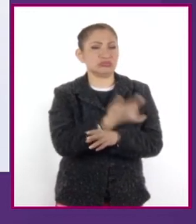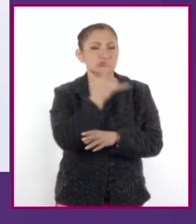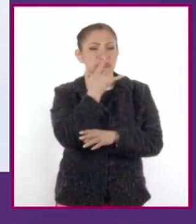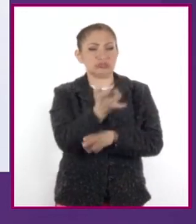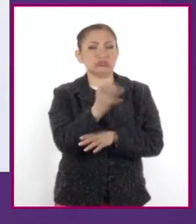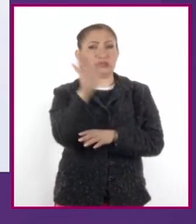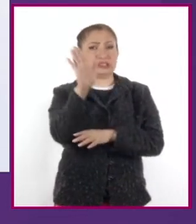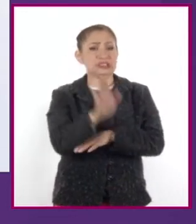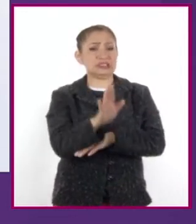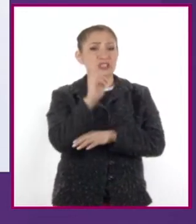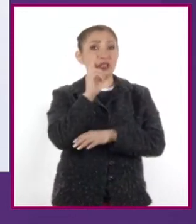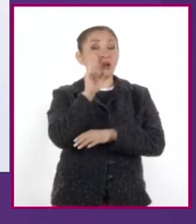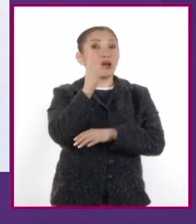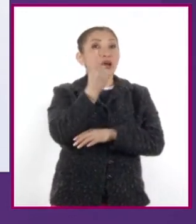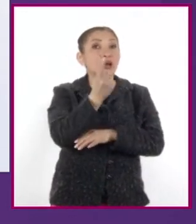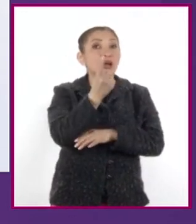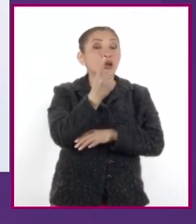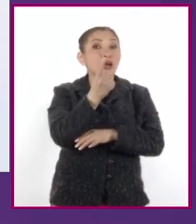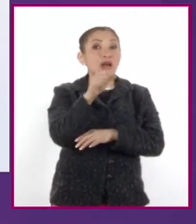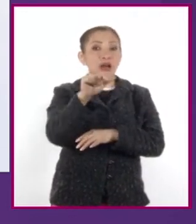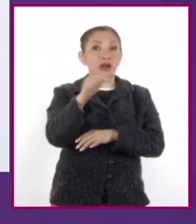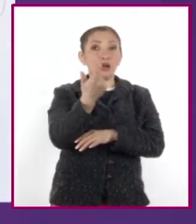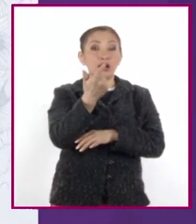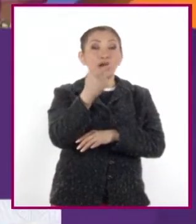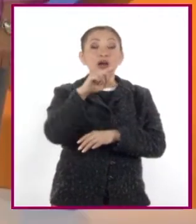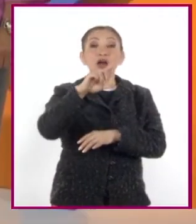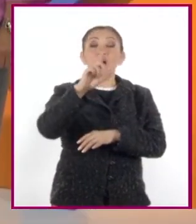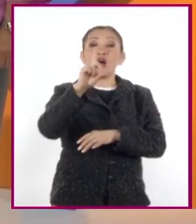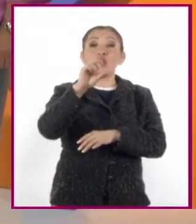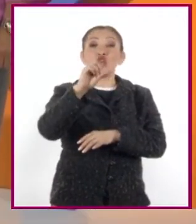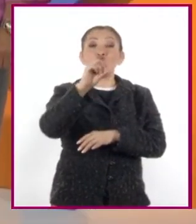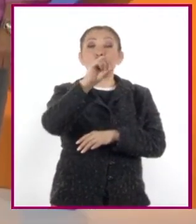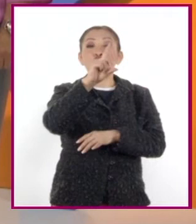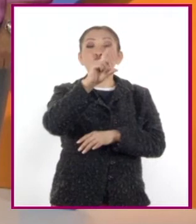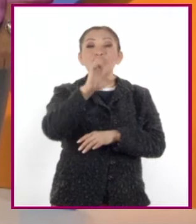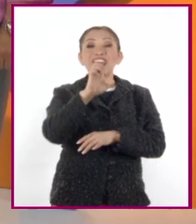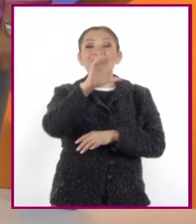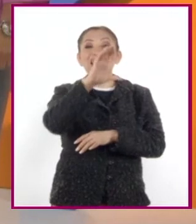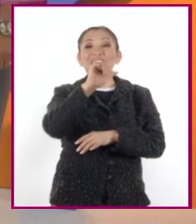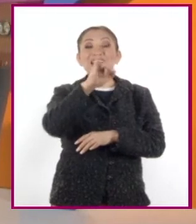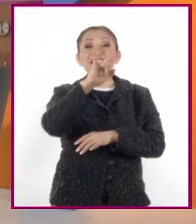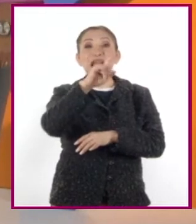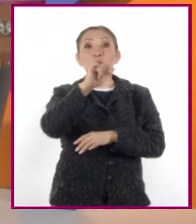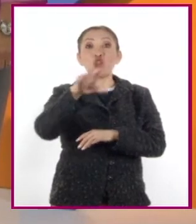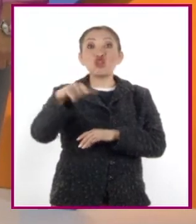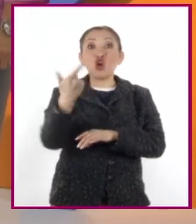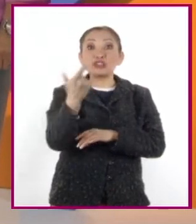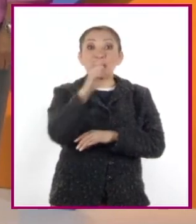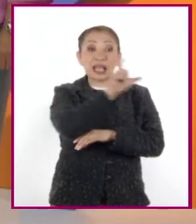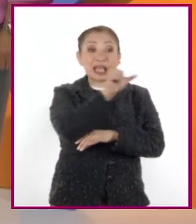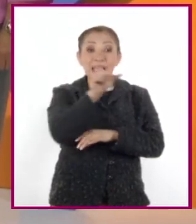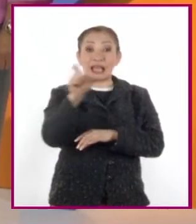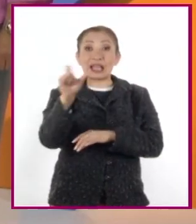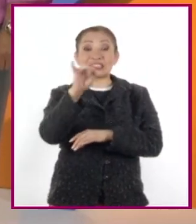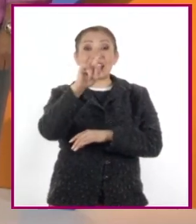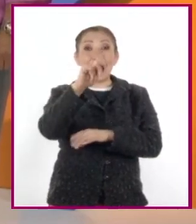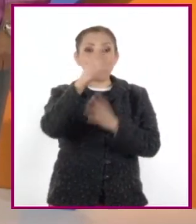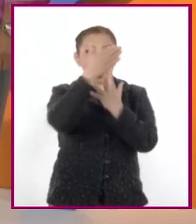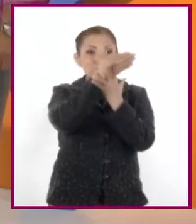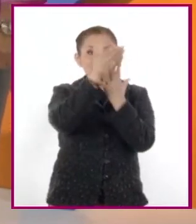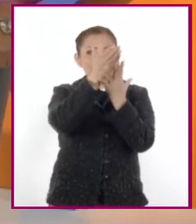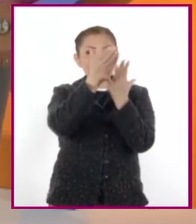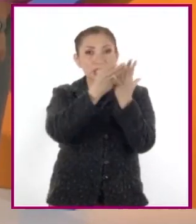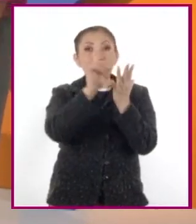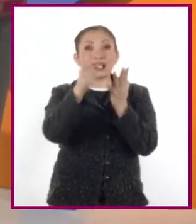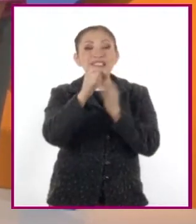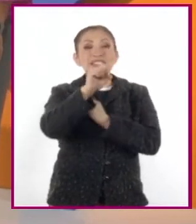Al parecer es un dodecasílabo, es decir, tiene 12 sílabas. Y eso nos lleva a ver que